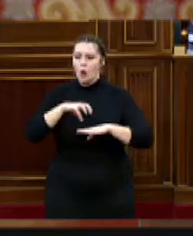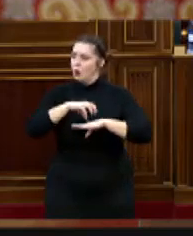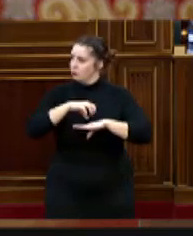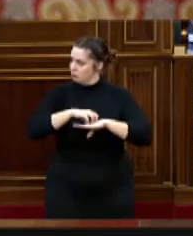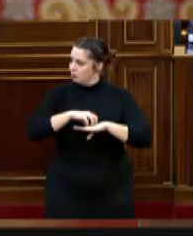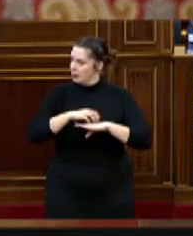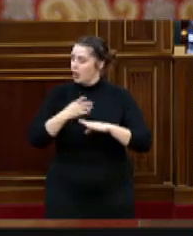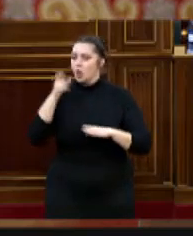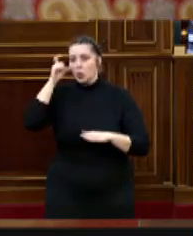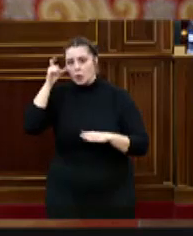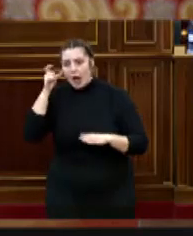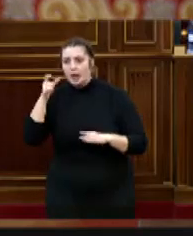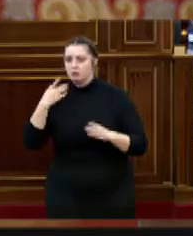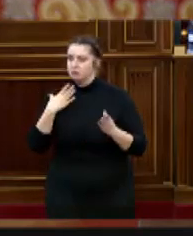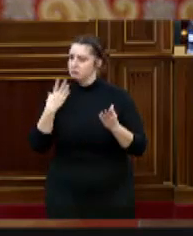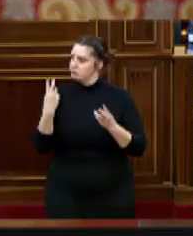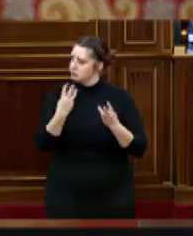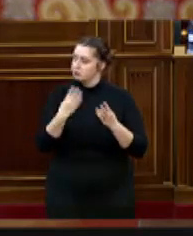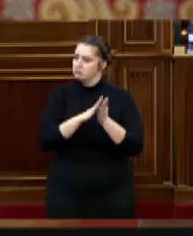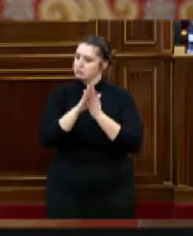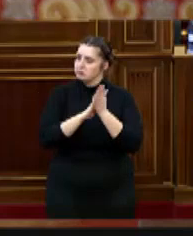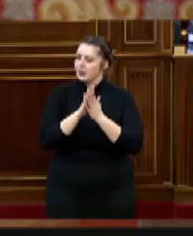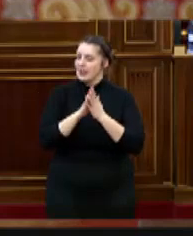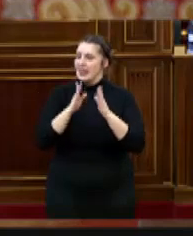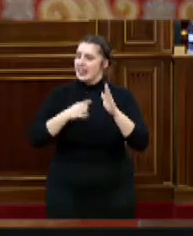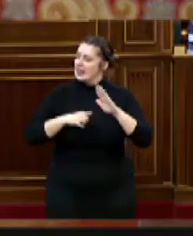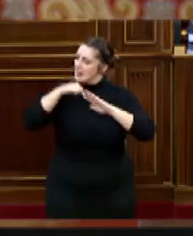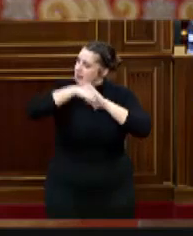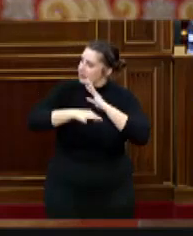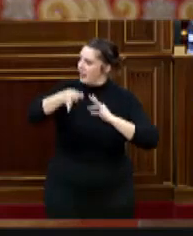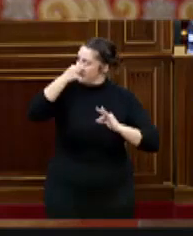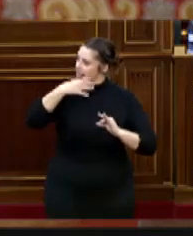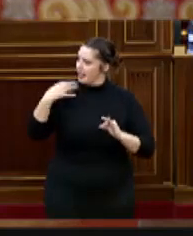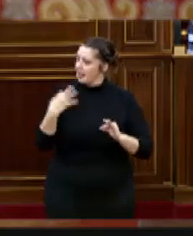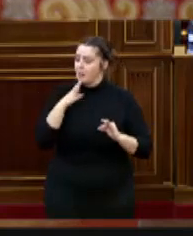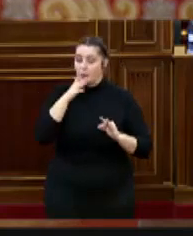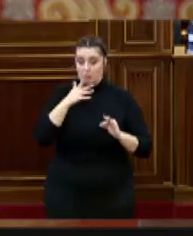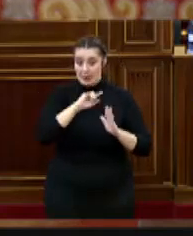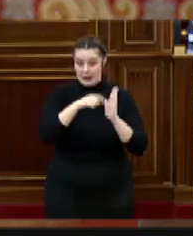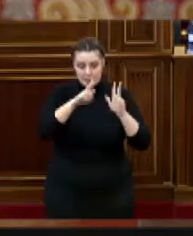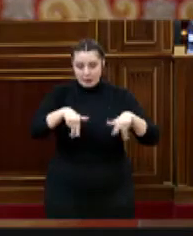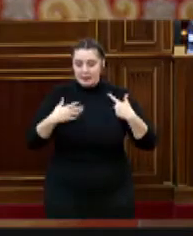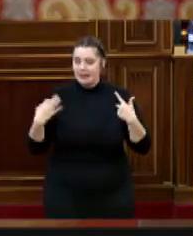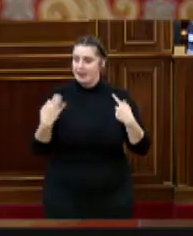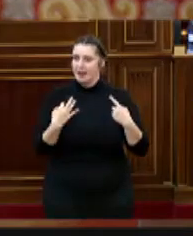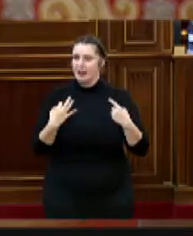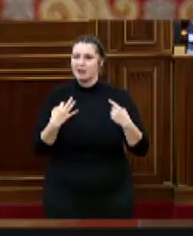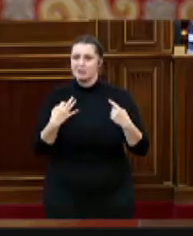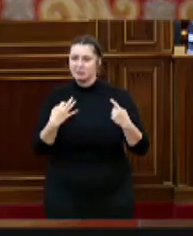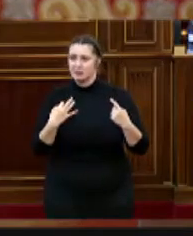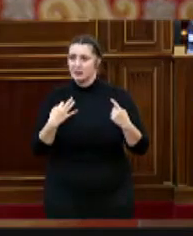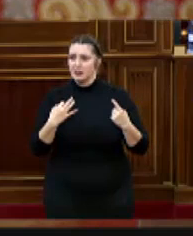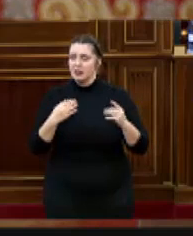Bueno y con Alberto Durán un desarrollo de la Libertad nos va a permitir por ejemplo pues prevenir